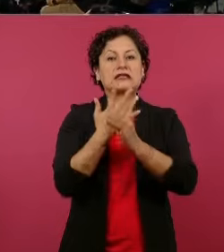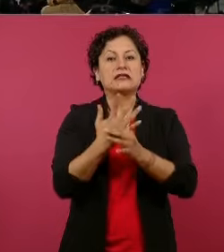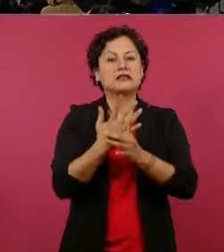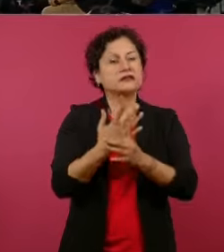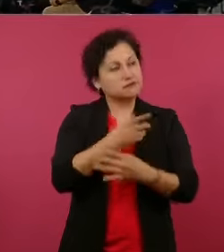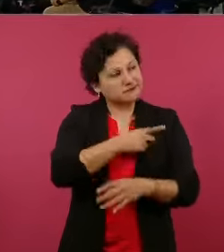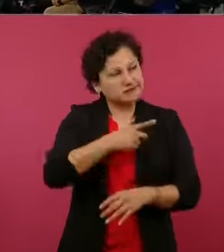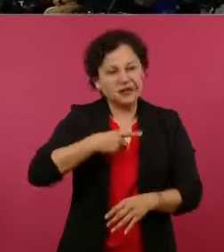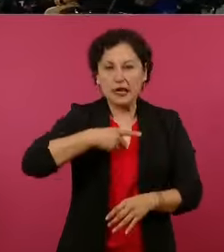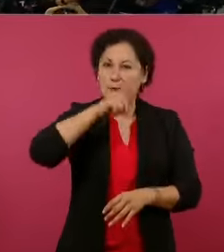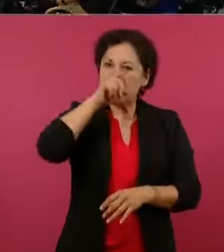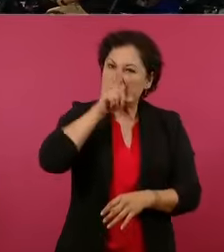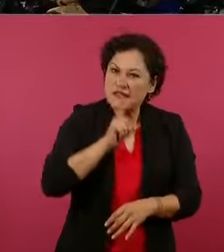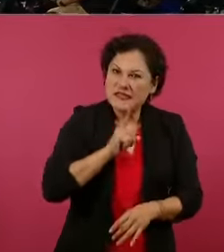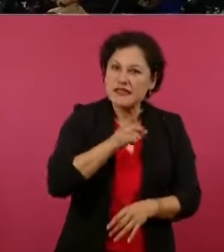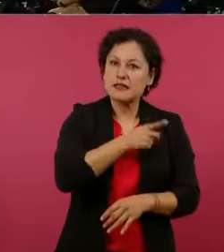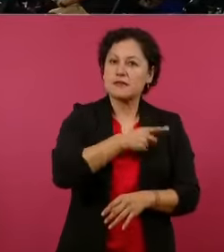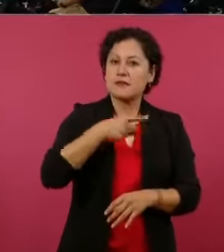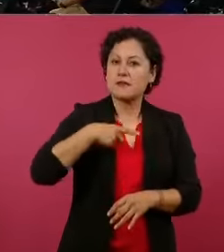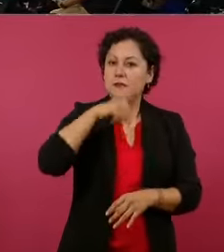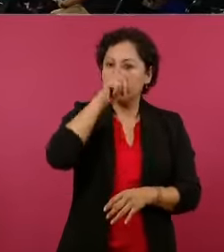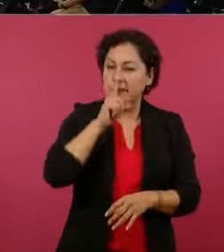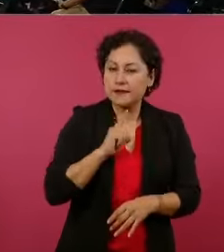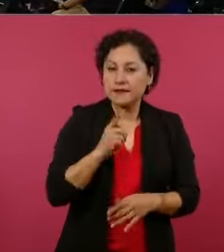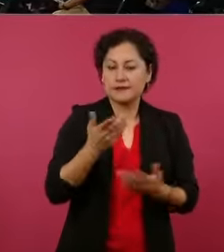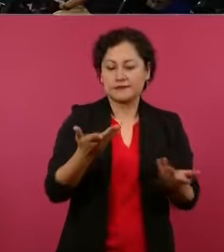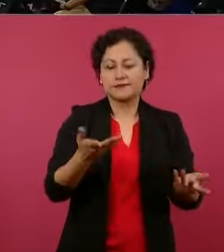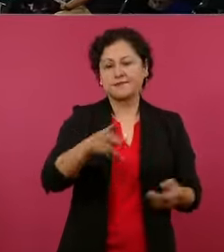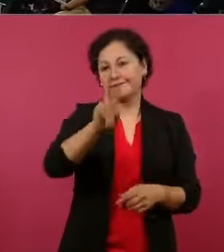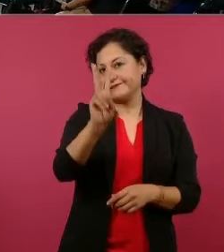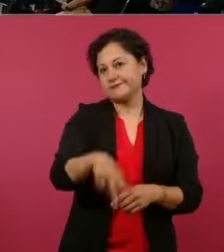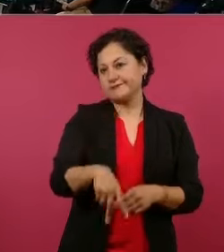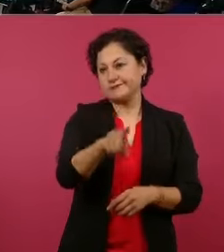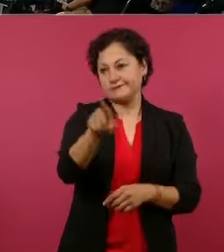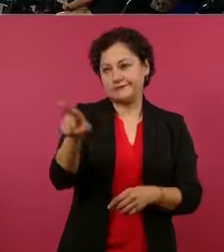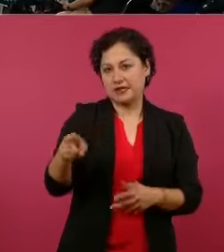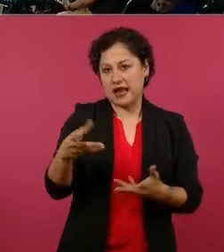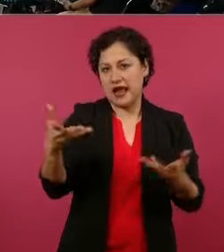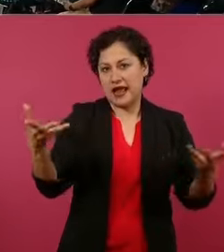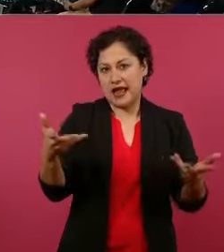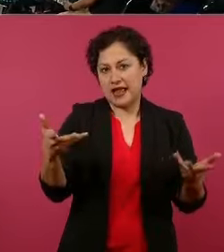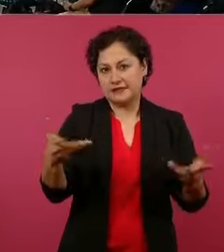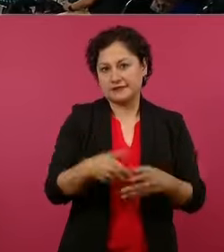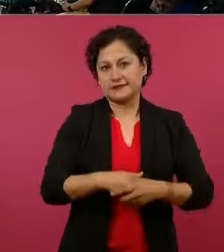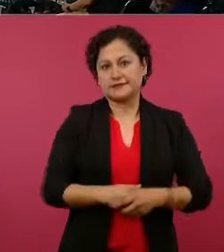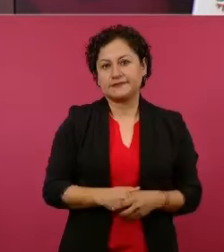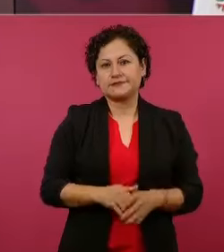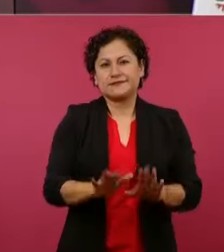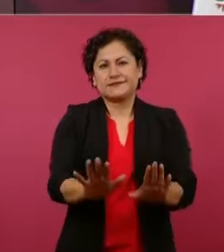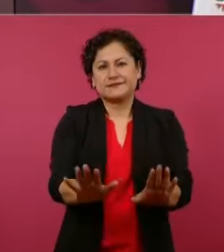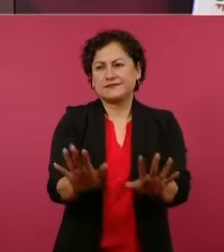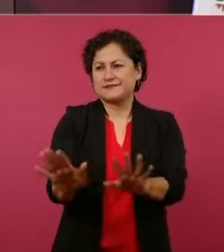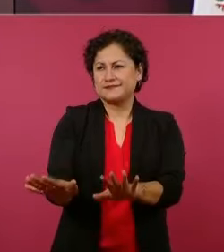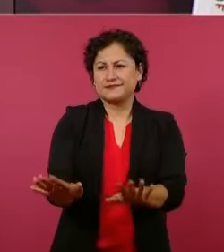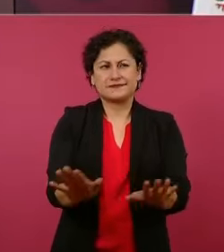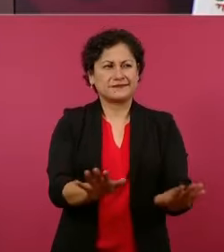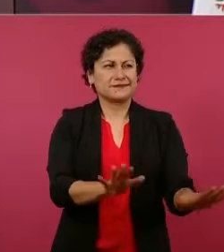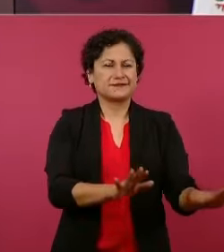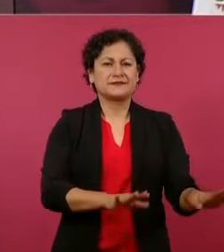porque eso es lo que están haciendo O sea ya ya ya ya ya ya ya ya no anden con